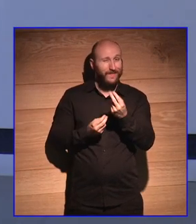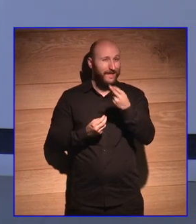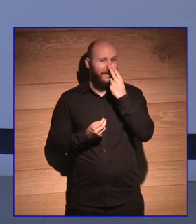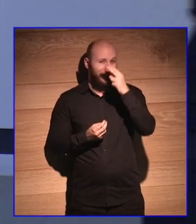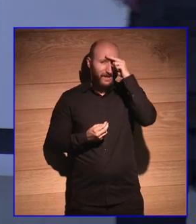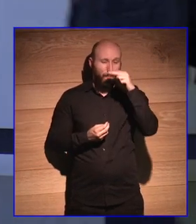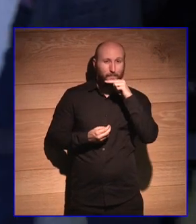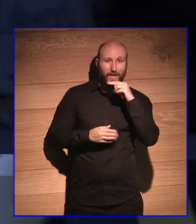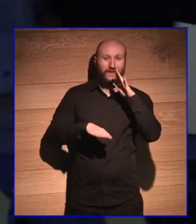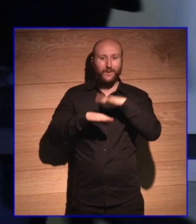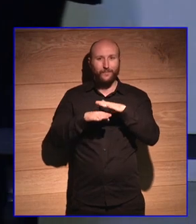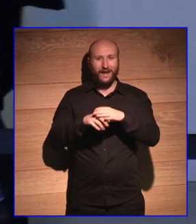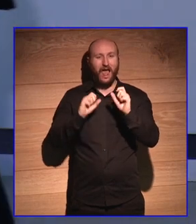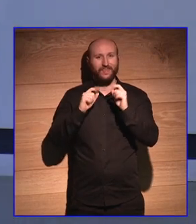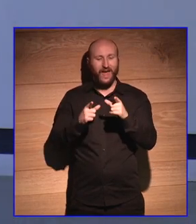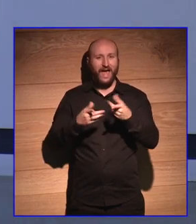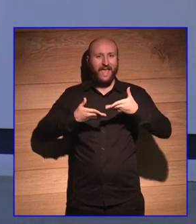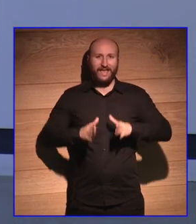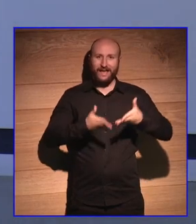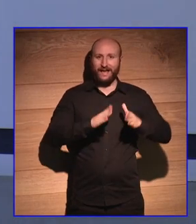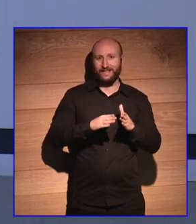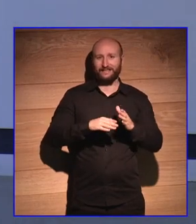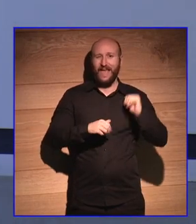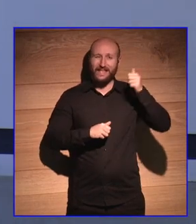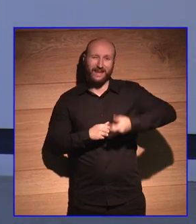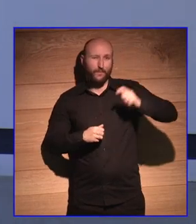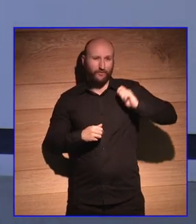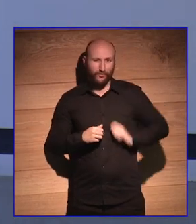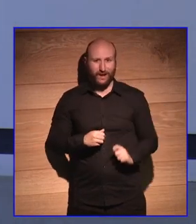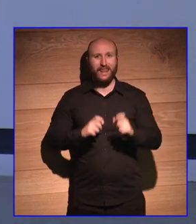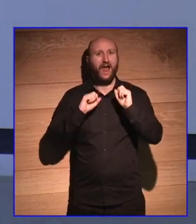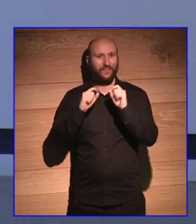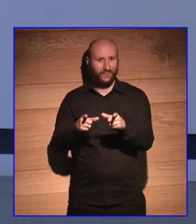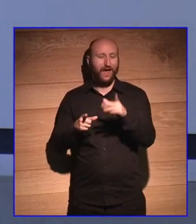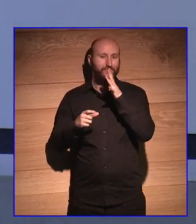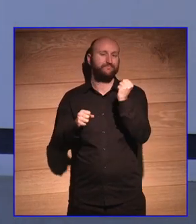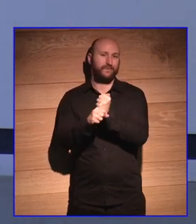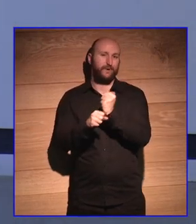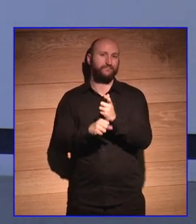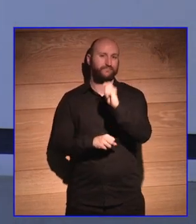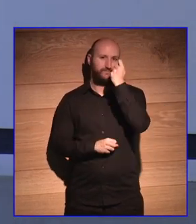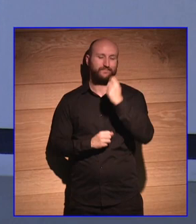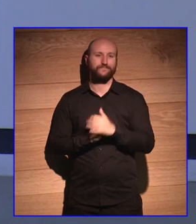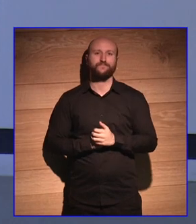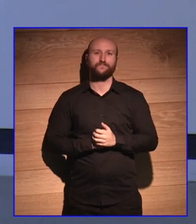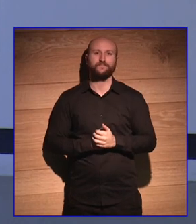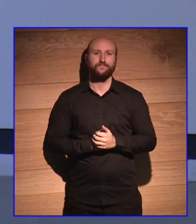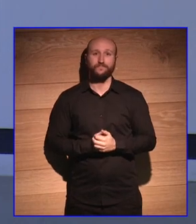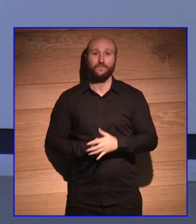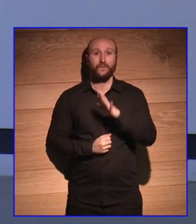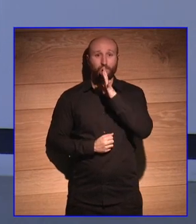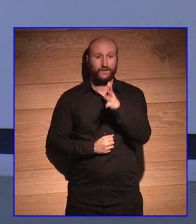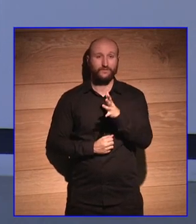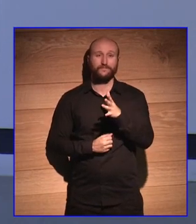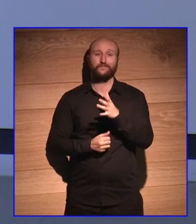asegurar una carrera profesional a sus hijas llevó a ambas a compaginar estas ocupaciones además no debemos olvidar que el trabajo